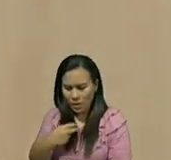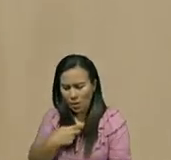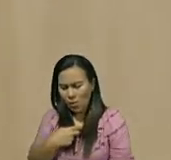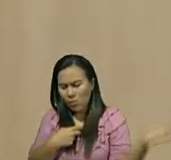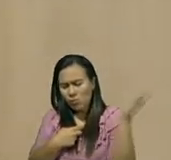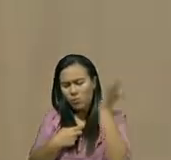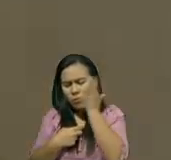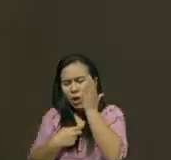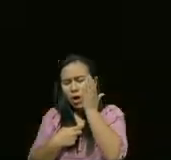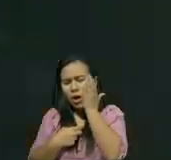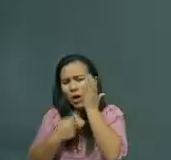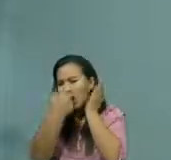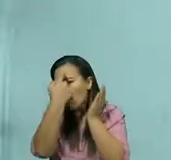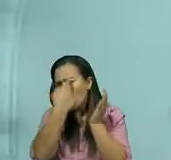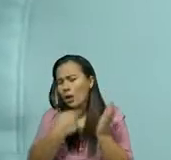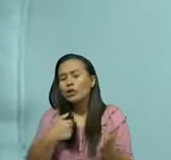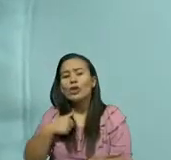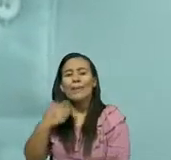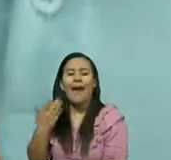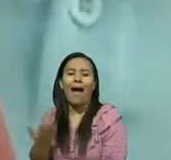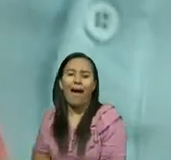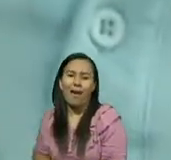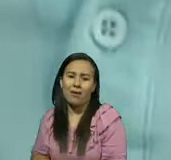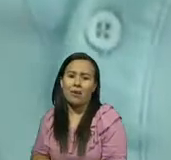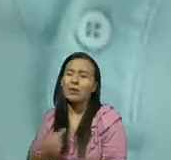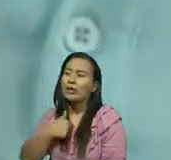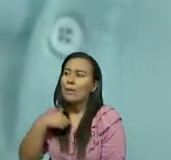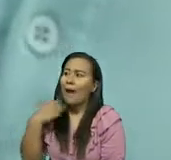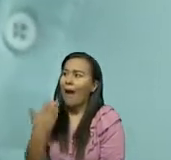¿Usted también le pegó a él?